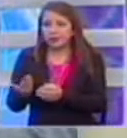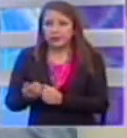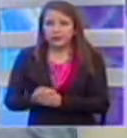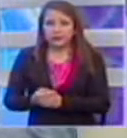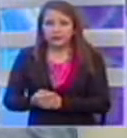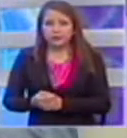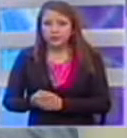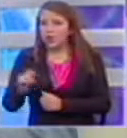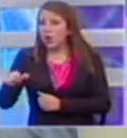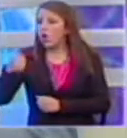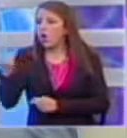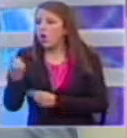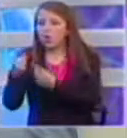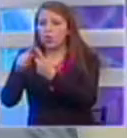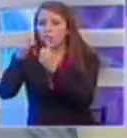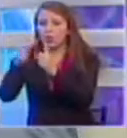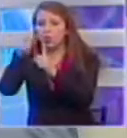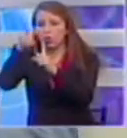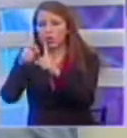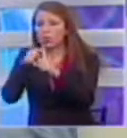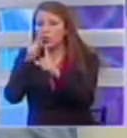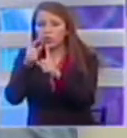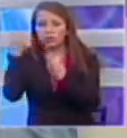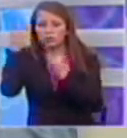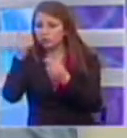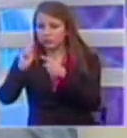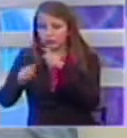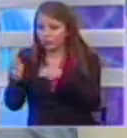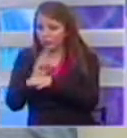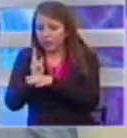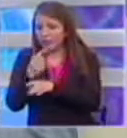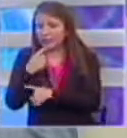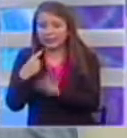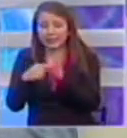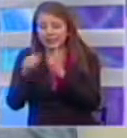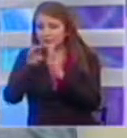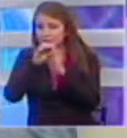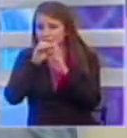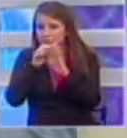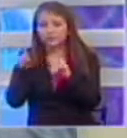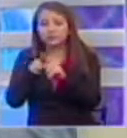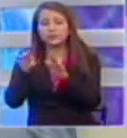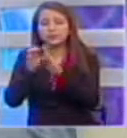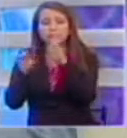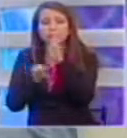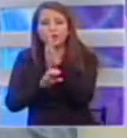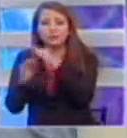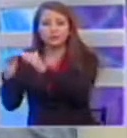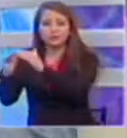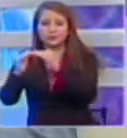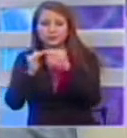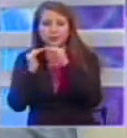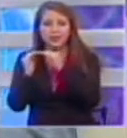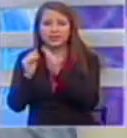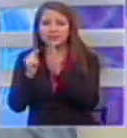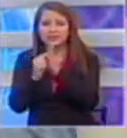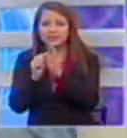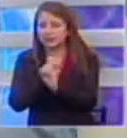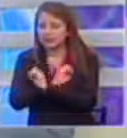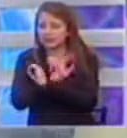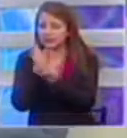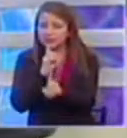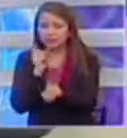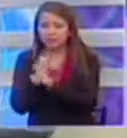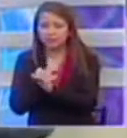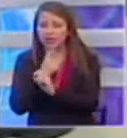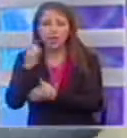en beneficio de una sola tendencia política. De la misma manera, el Código de la Democracia es absolutamente